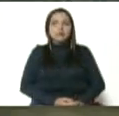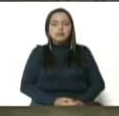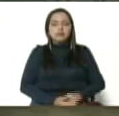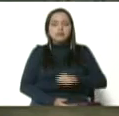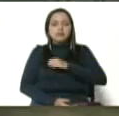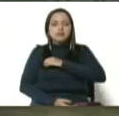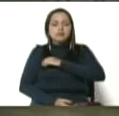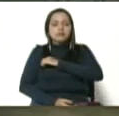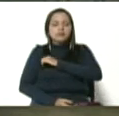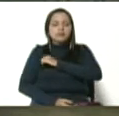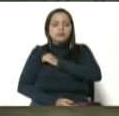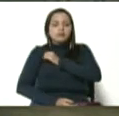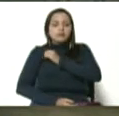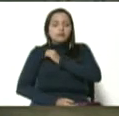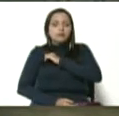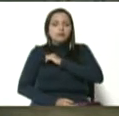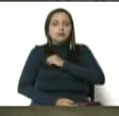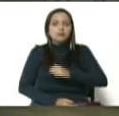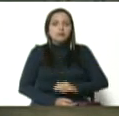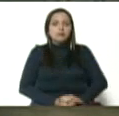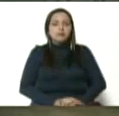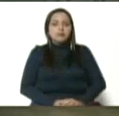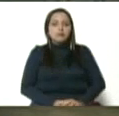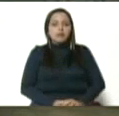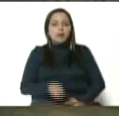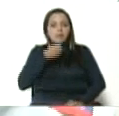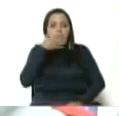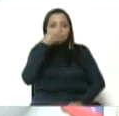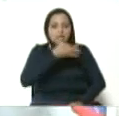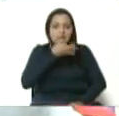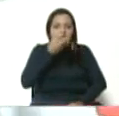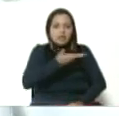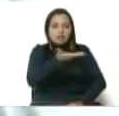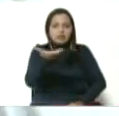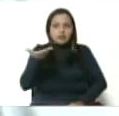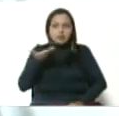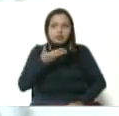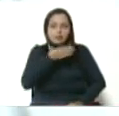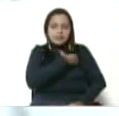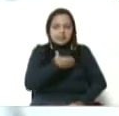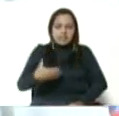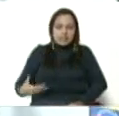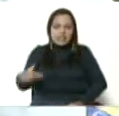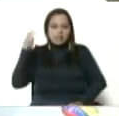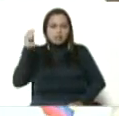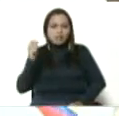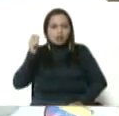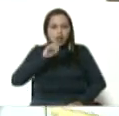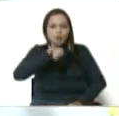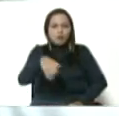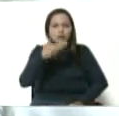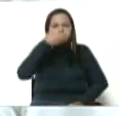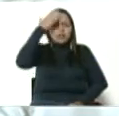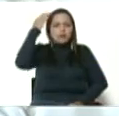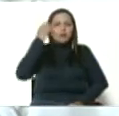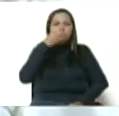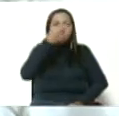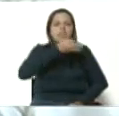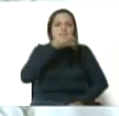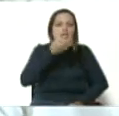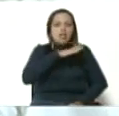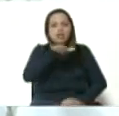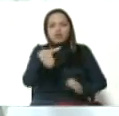Buenas tardes, camaradas. Buenas tardes, ciudadano presidente, diputado Jorge Rodríguez. Buenas tardes, miembros de